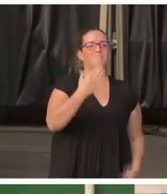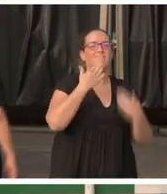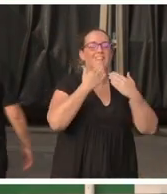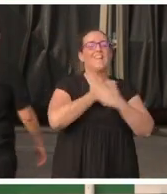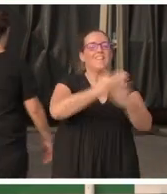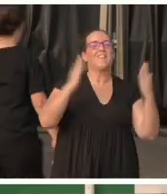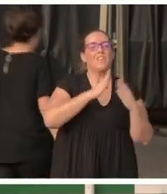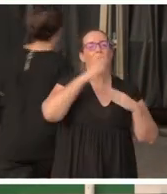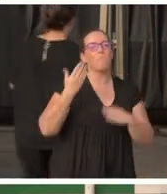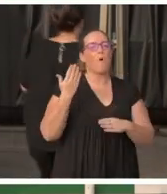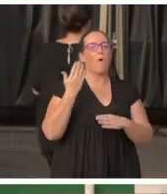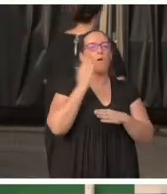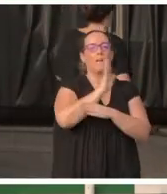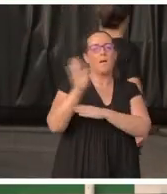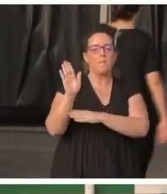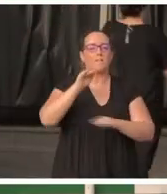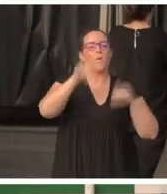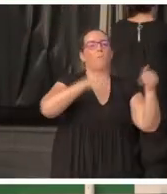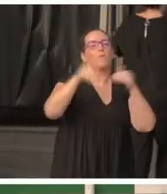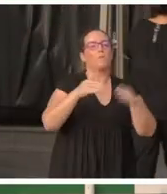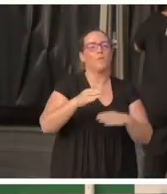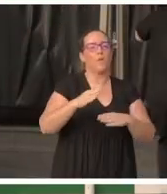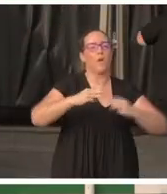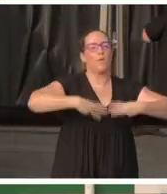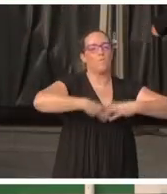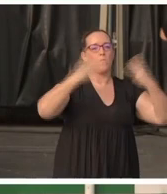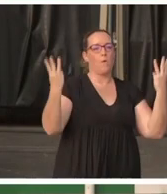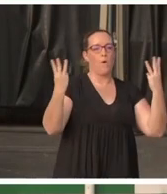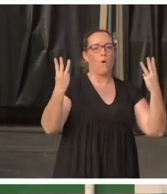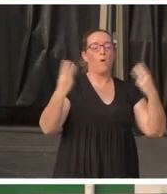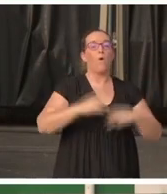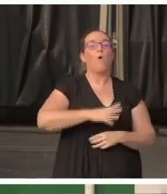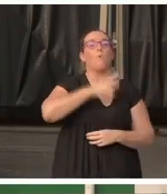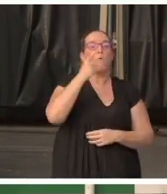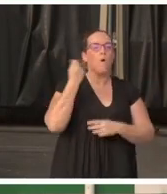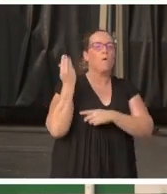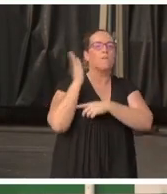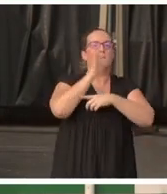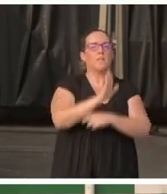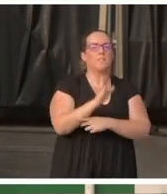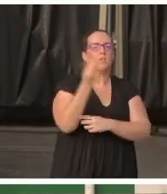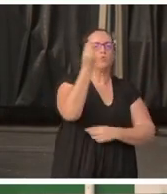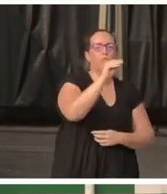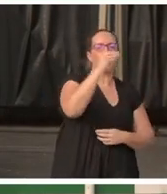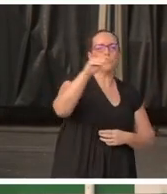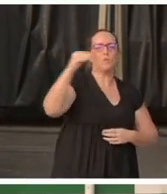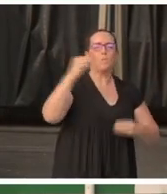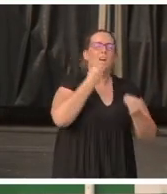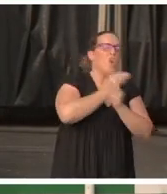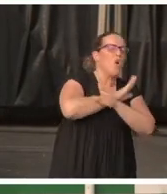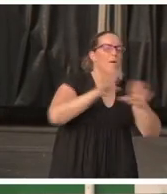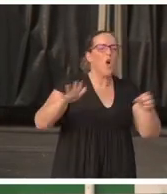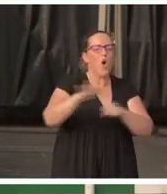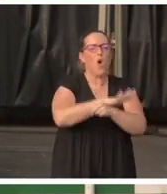adelante esta campaña por Andalucía, que representa la suma de lo mejor del Gobierno